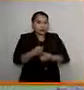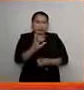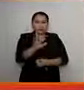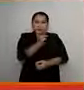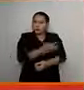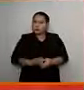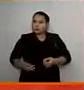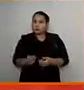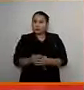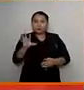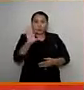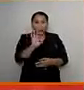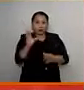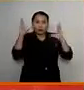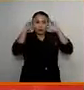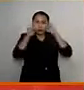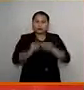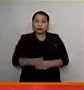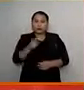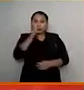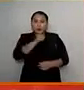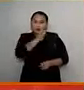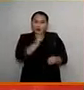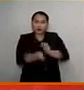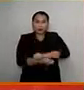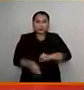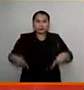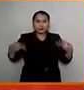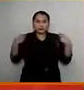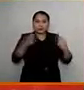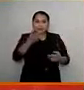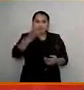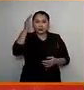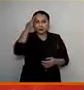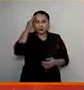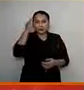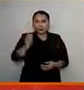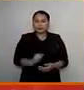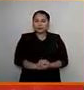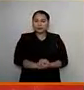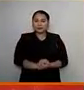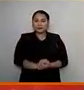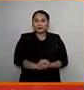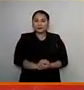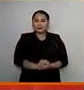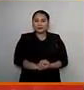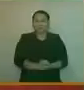de la tarde y 9 de la noche. Porque el loto te cambia la vida y tu suerte lo sabe.